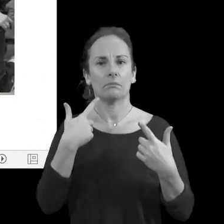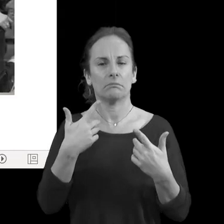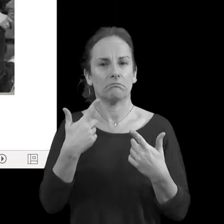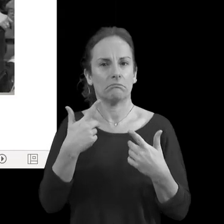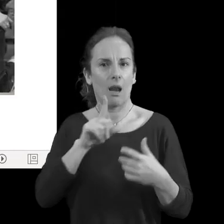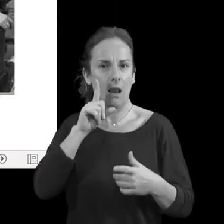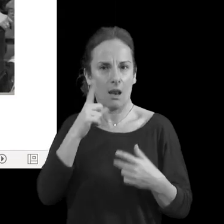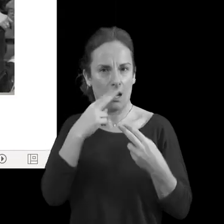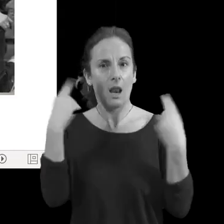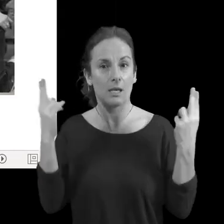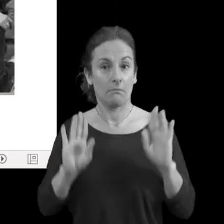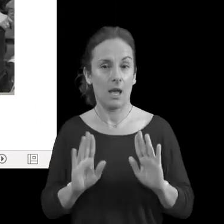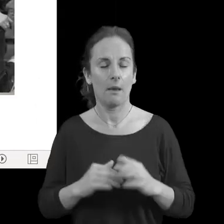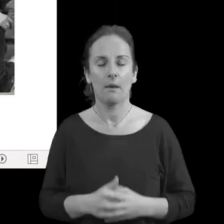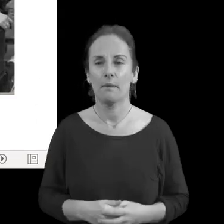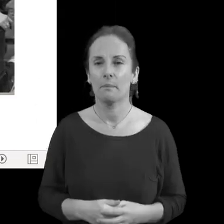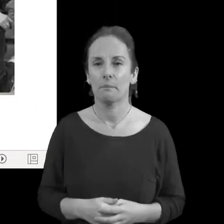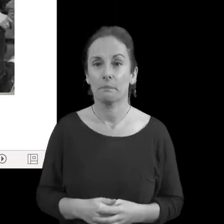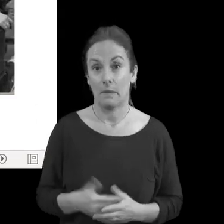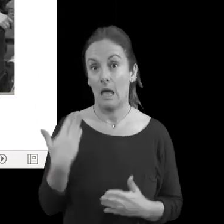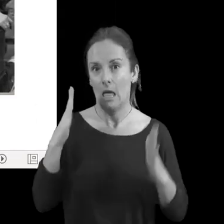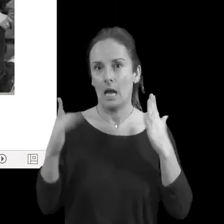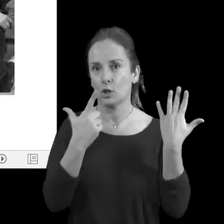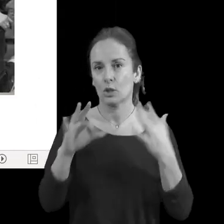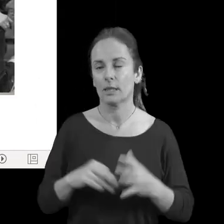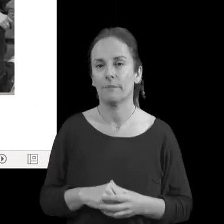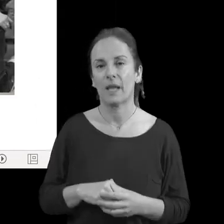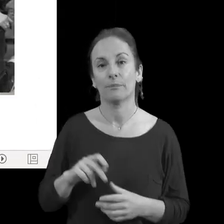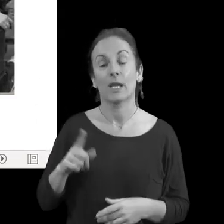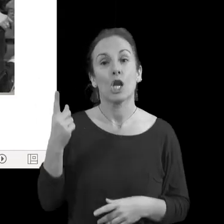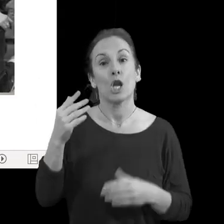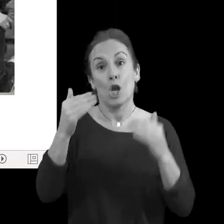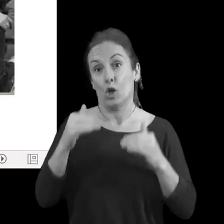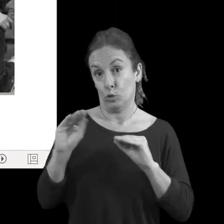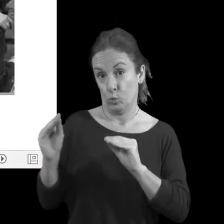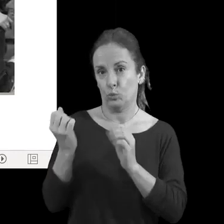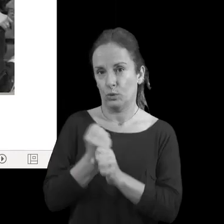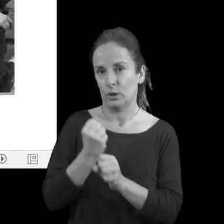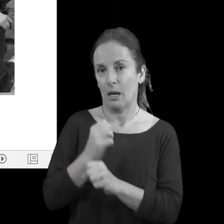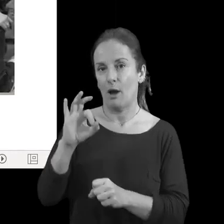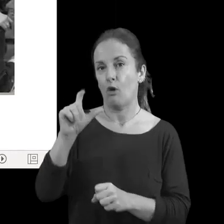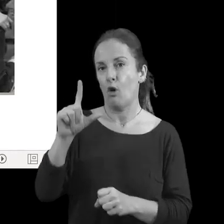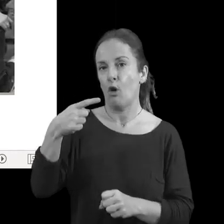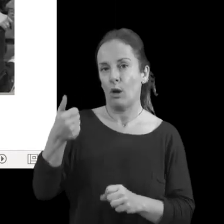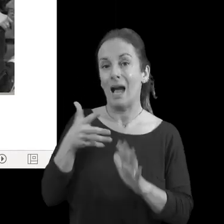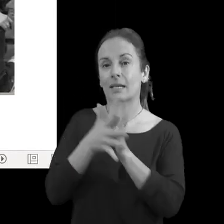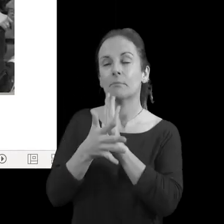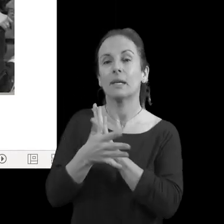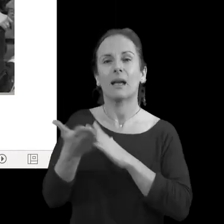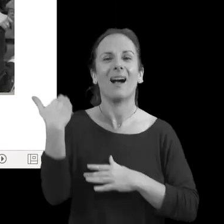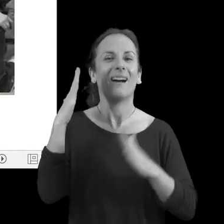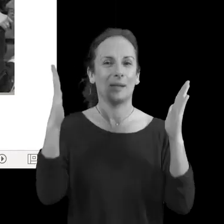que otra cosa que también menciona Olga en su trabajo es que cuando en aquellos momentos no había,